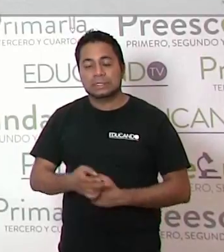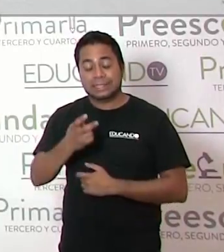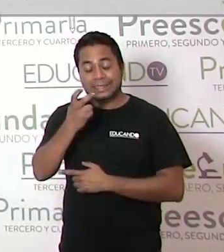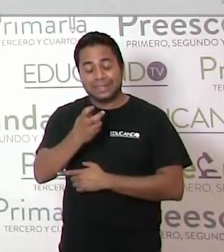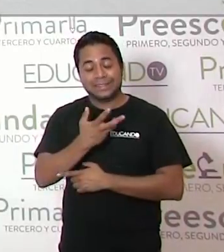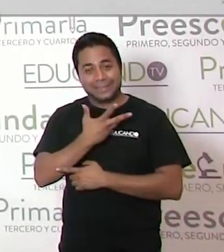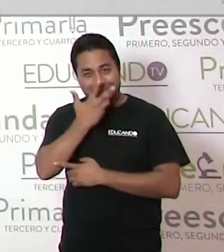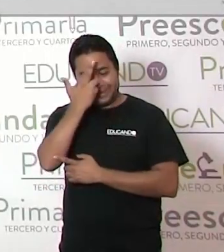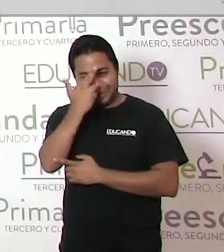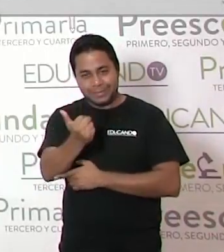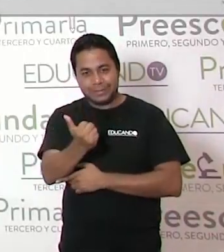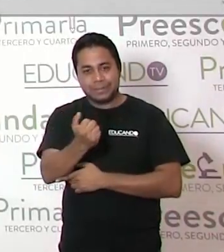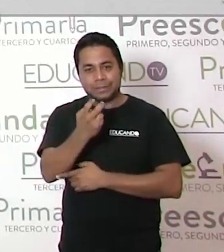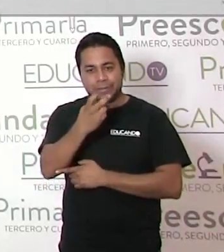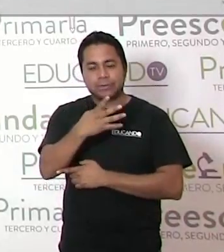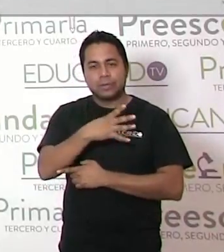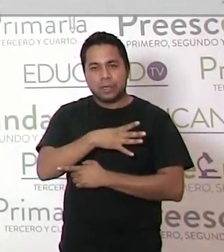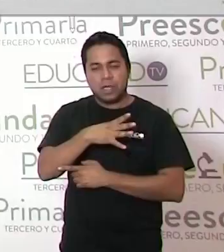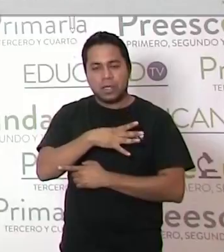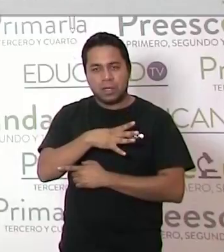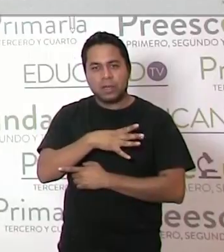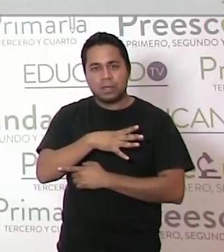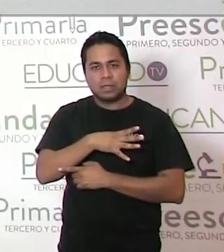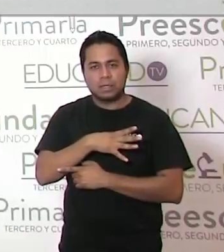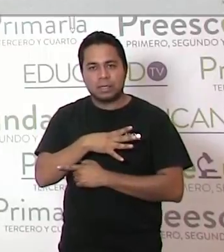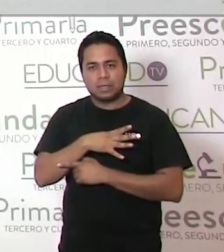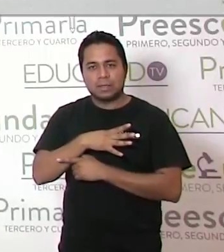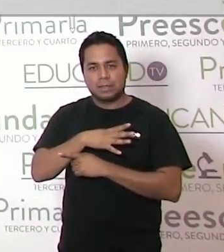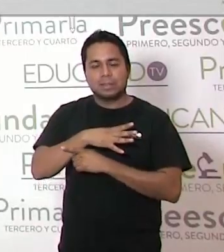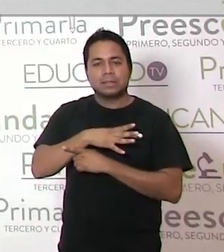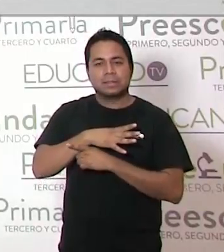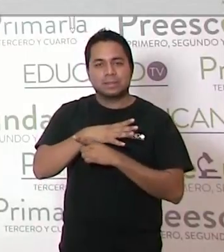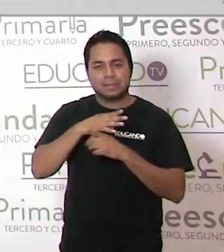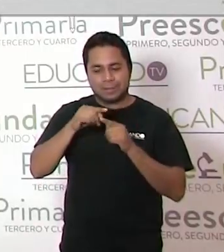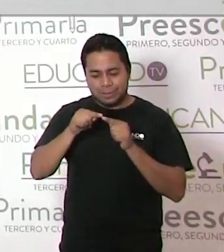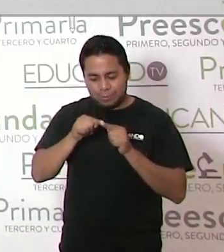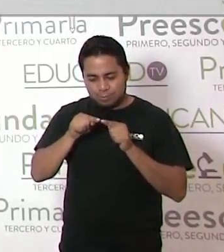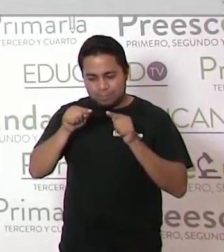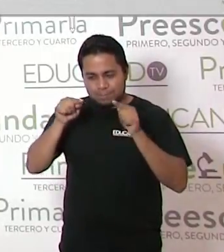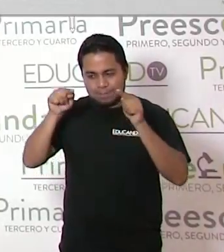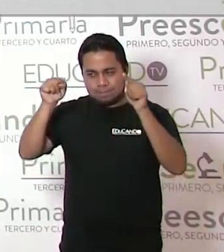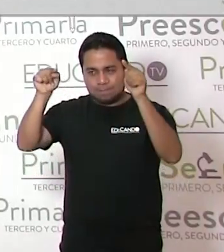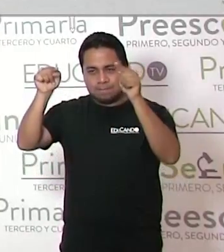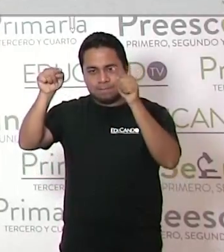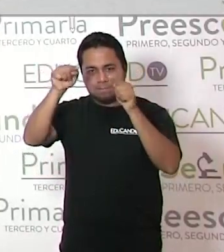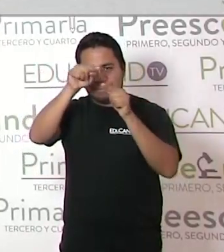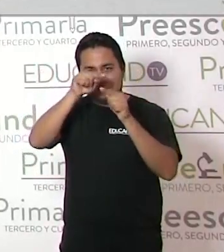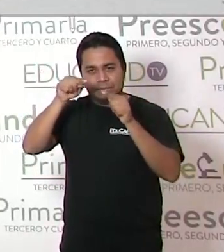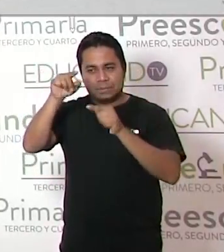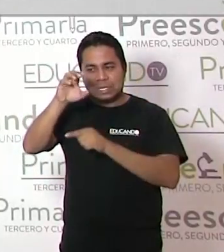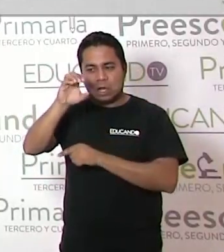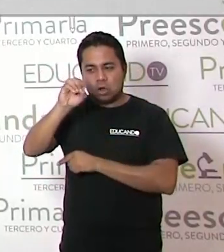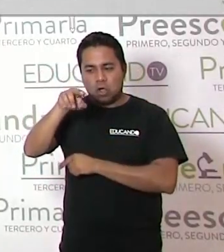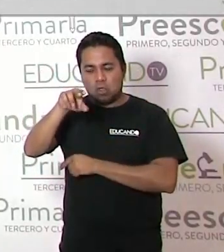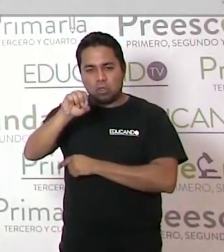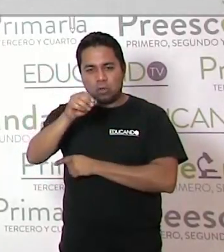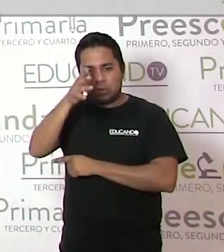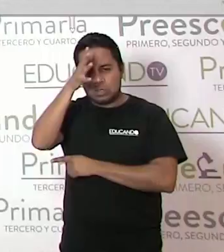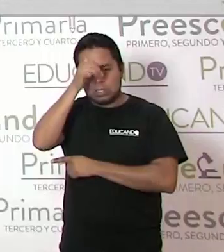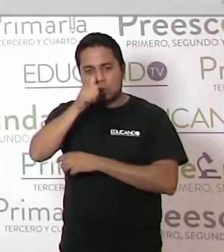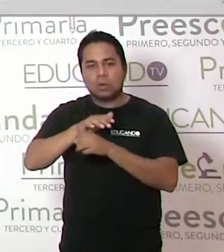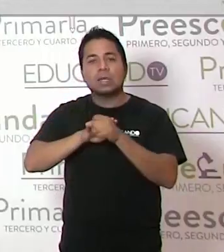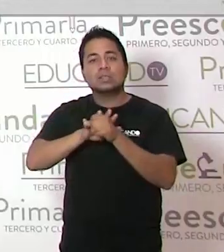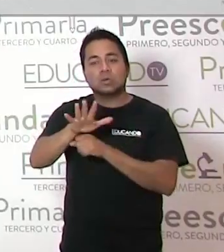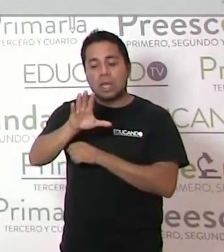exacto, un cono. Se genera un cono. Un cono, ¿te acuerdas cuál es el